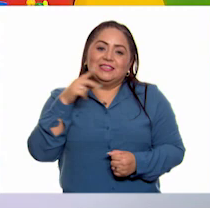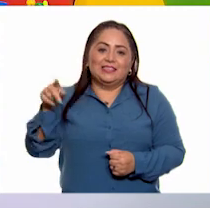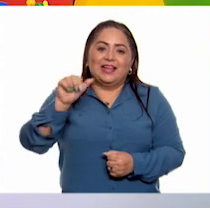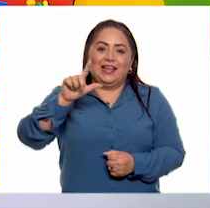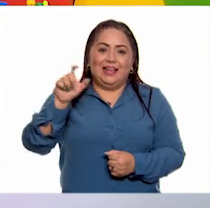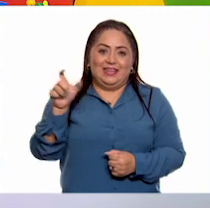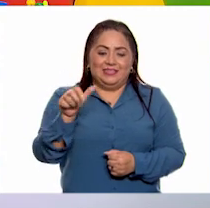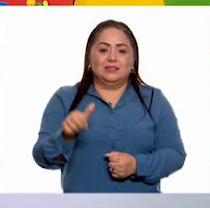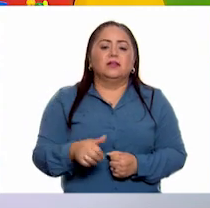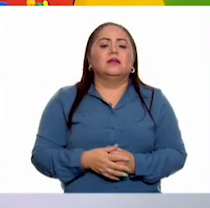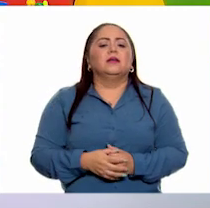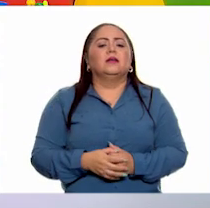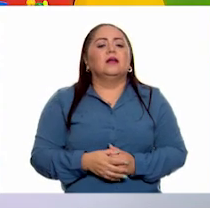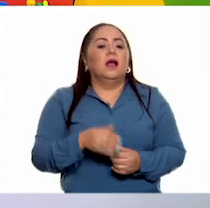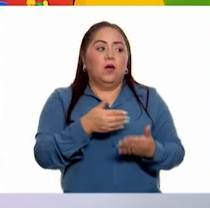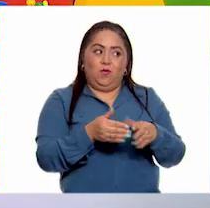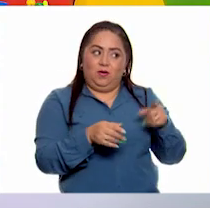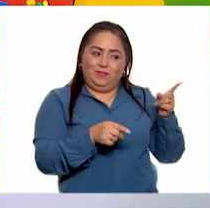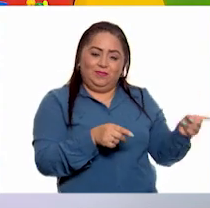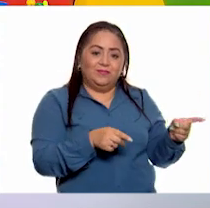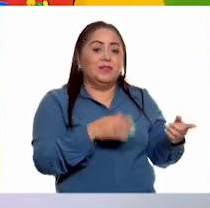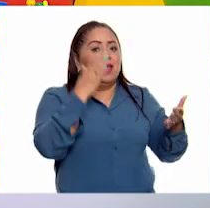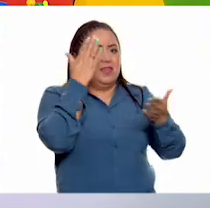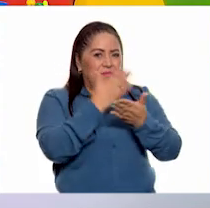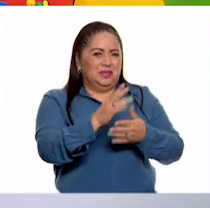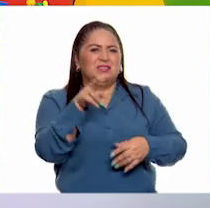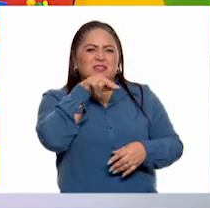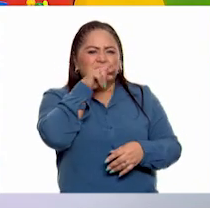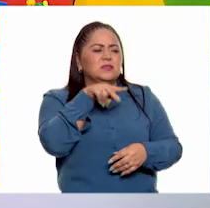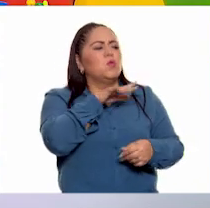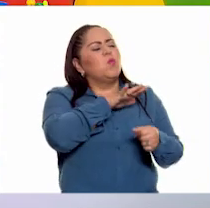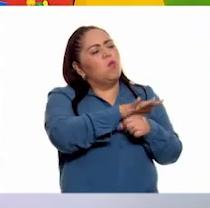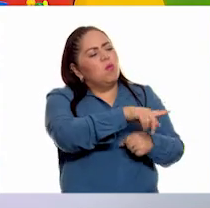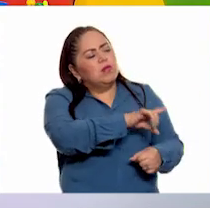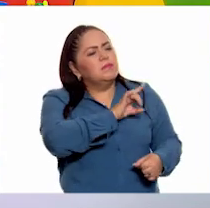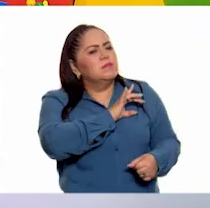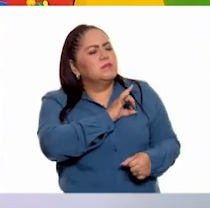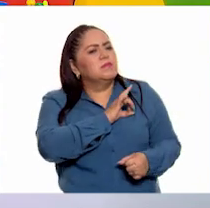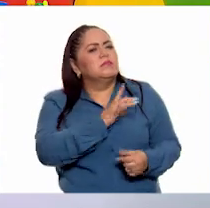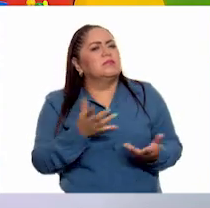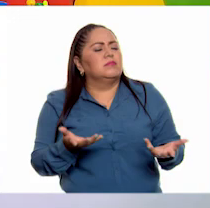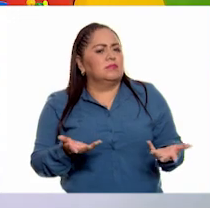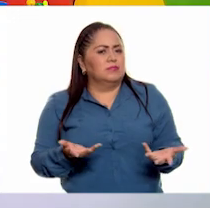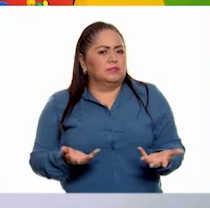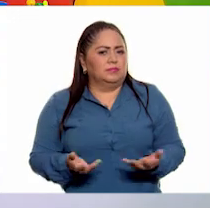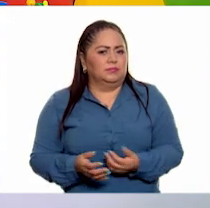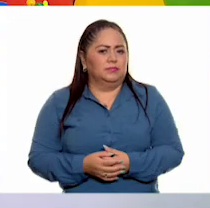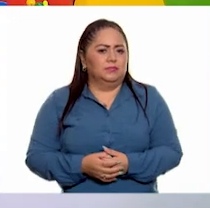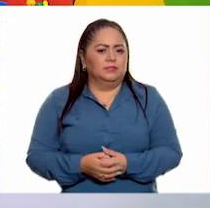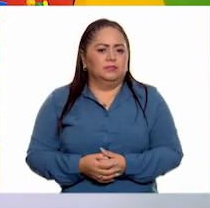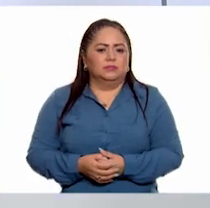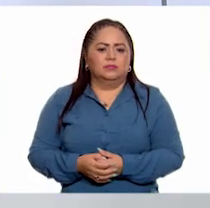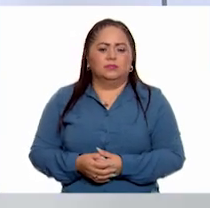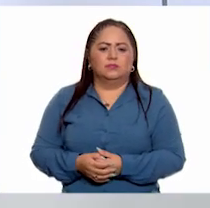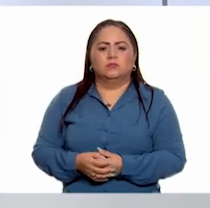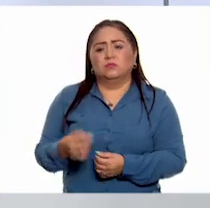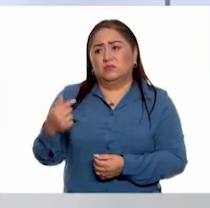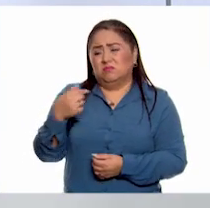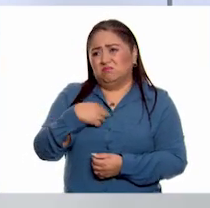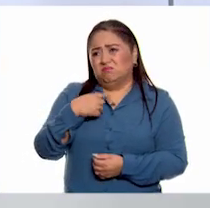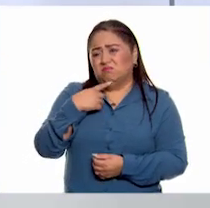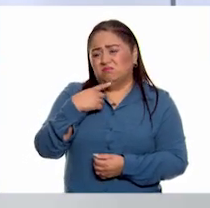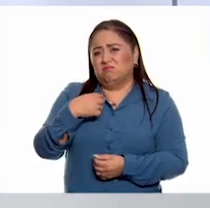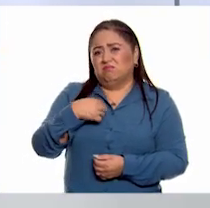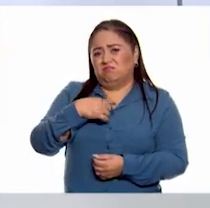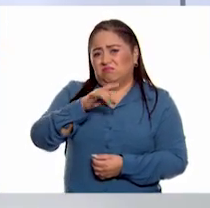Alexa. Ana, es tu turno. Además de las serpientes, ¿a qué otra cosa o situación le tienes miedo? Me